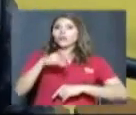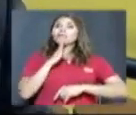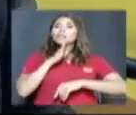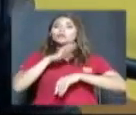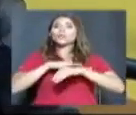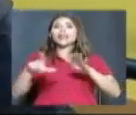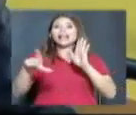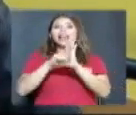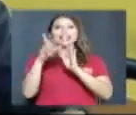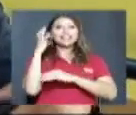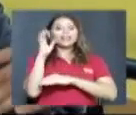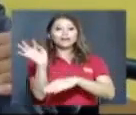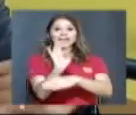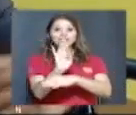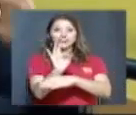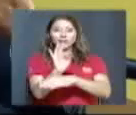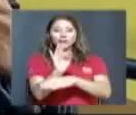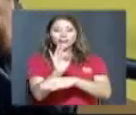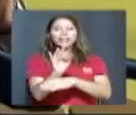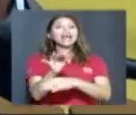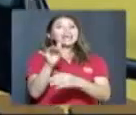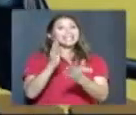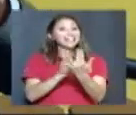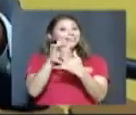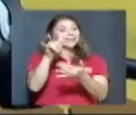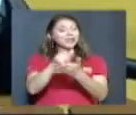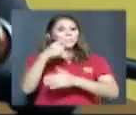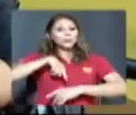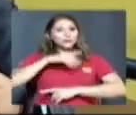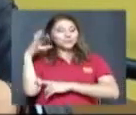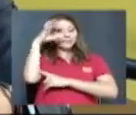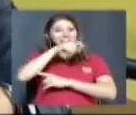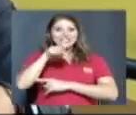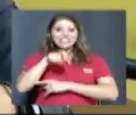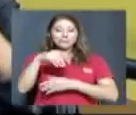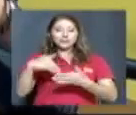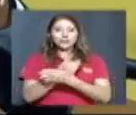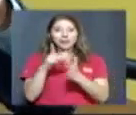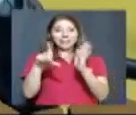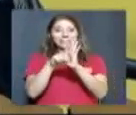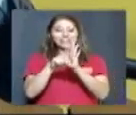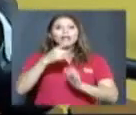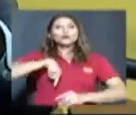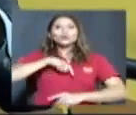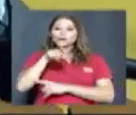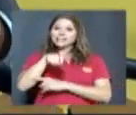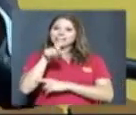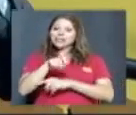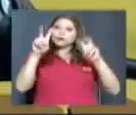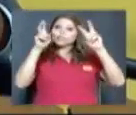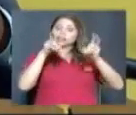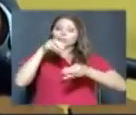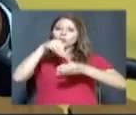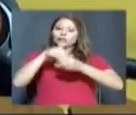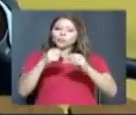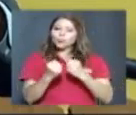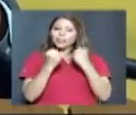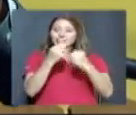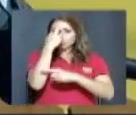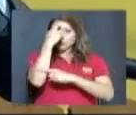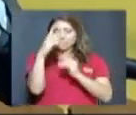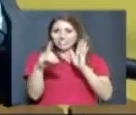ley de radio y televisión, y es a partir de eso que nos dimos cuenta que necesitamos una nueva legislación. Necesitamos contenidos potentes y respetuosos de